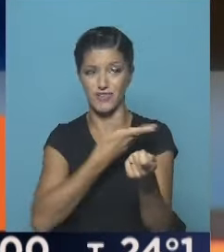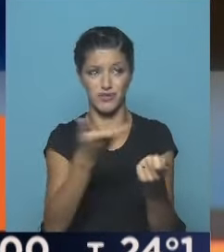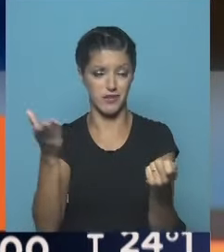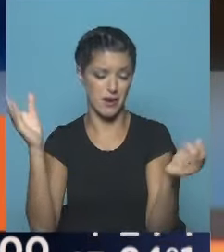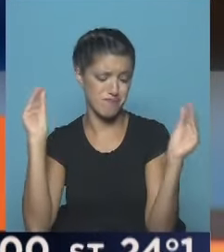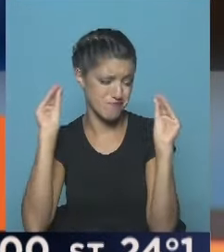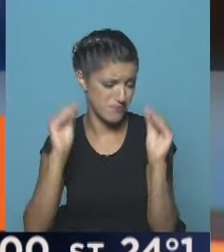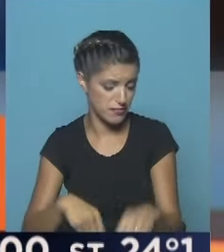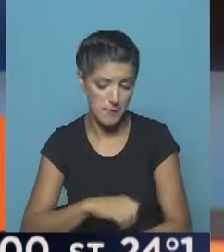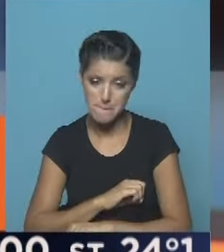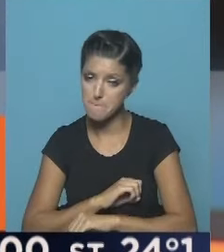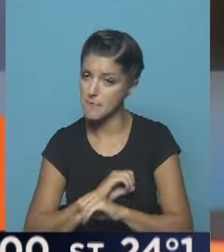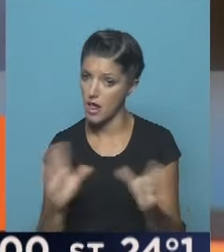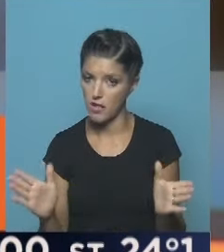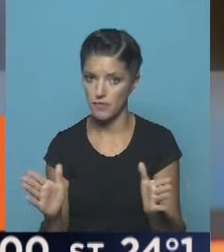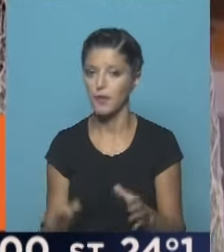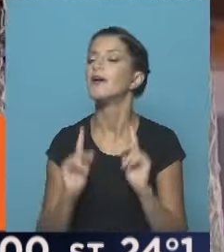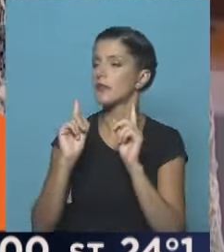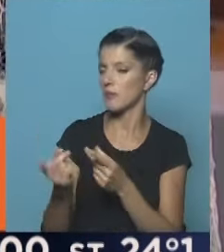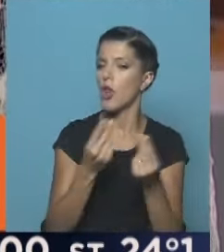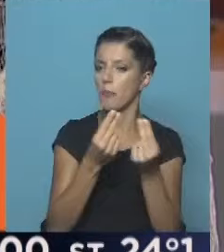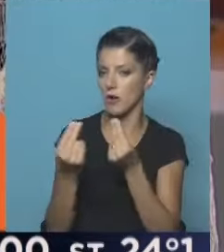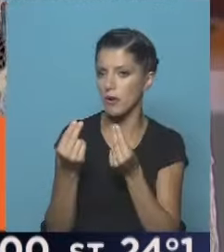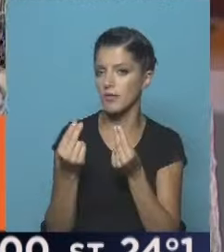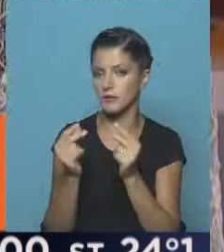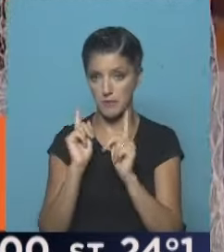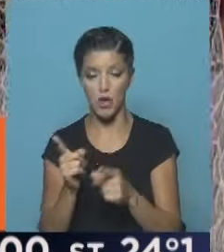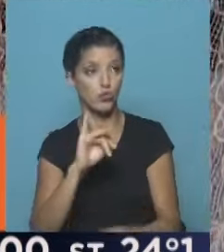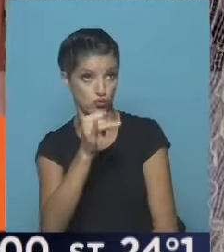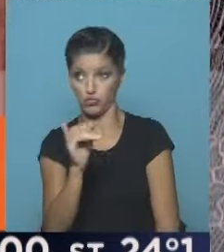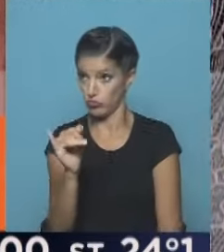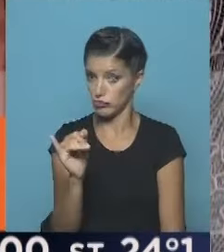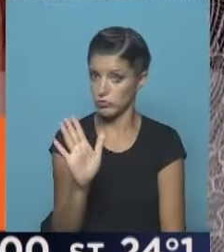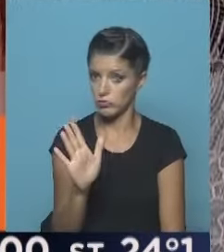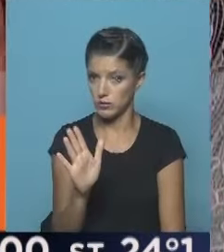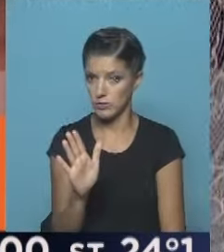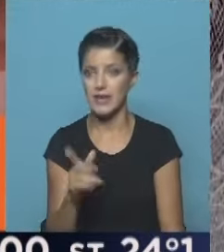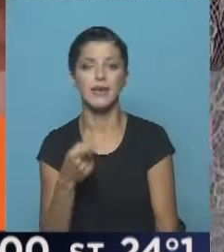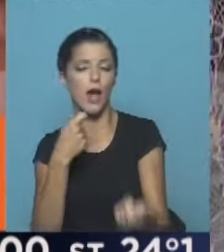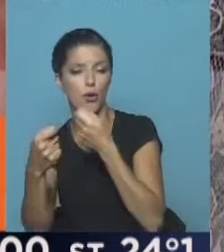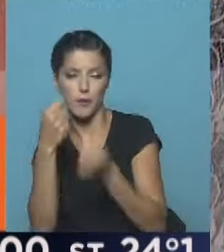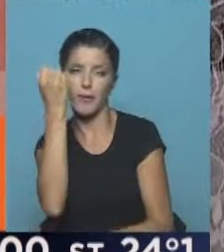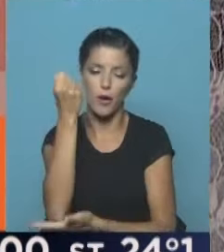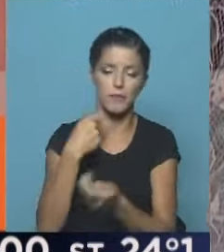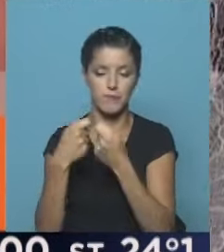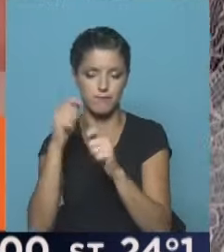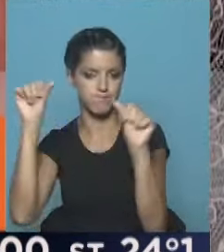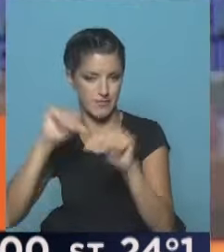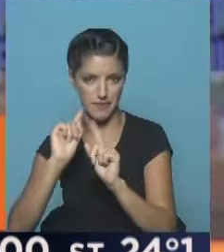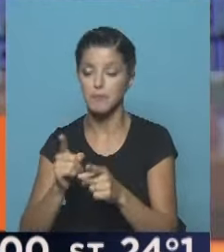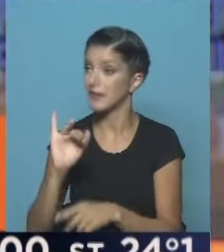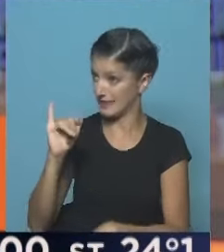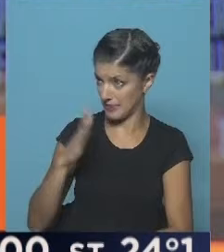catástrofe. Los precios de las commodities han tenido muchísimo que ver definitivamente. Y los desmanejos económicos. Yo creo que las dos cosas, es